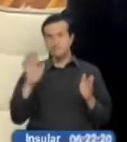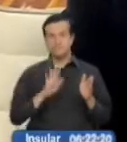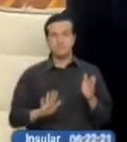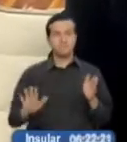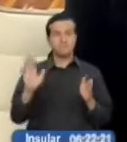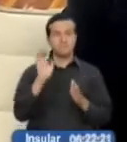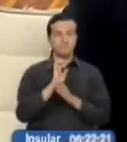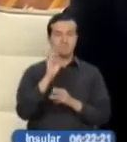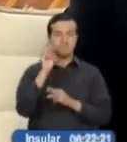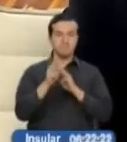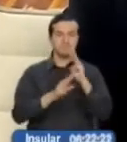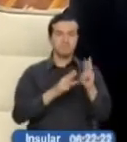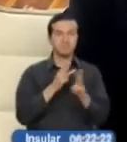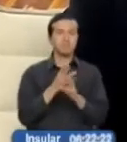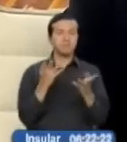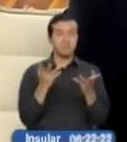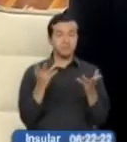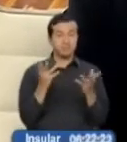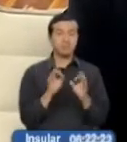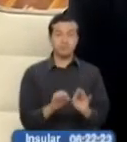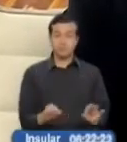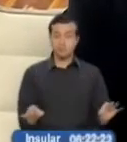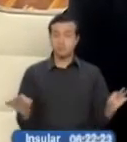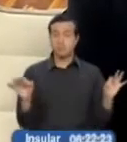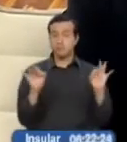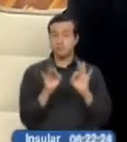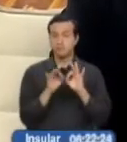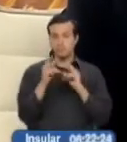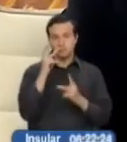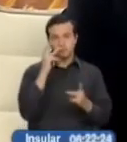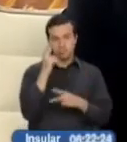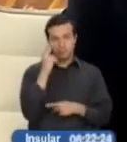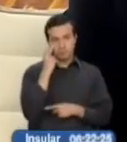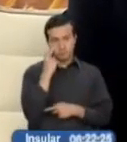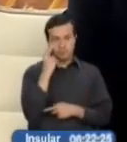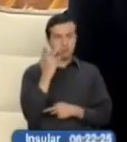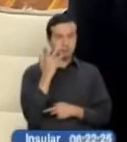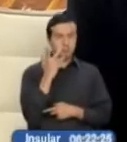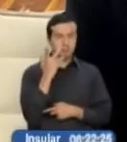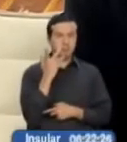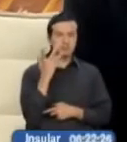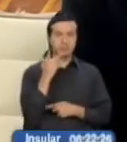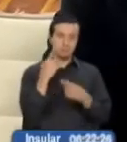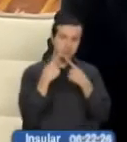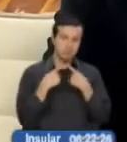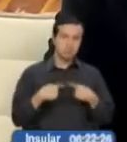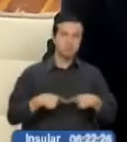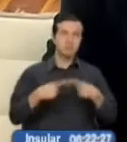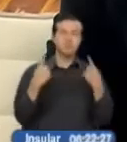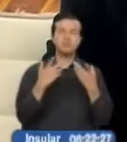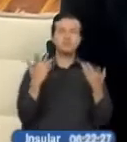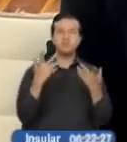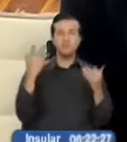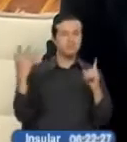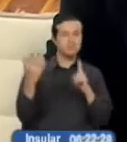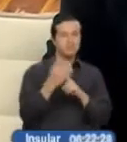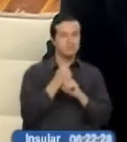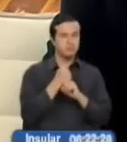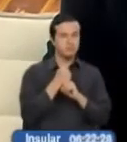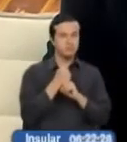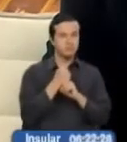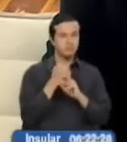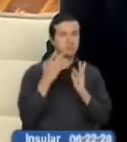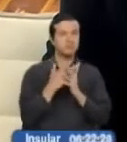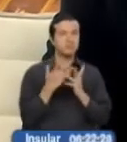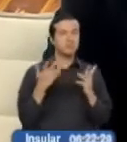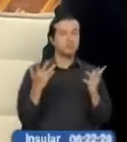Ecuador para el mundo es tremendamente importante y veamos estas declaraciones. ¿A qué conclusiones llegan? Para eso